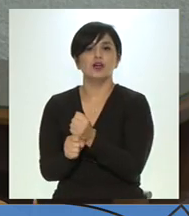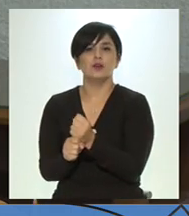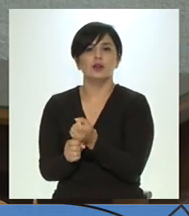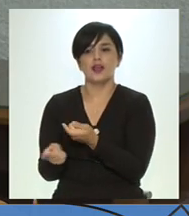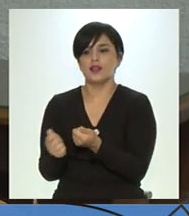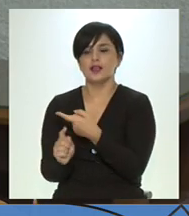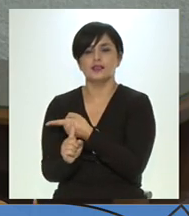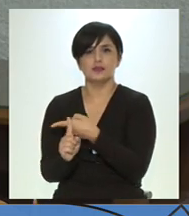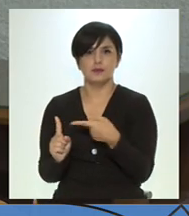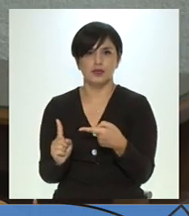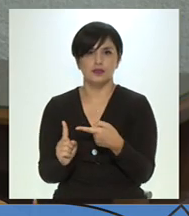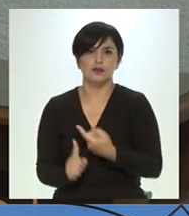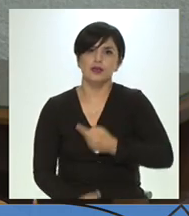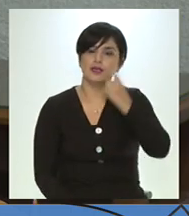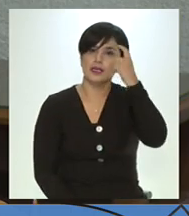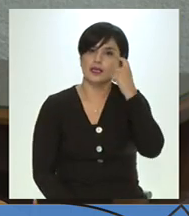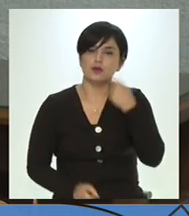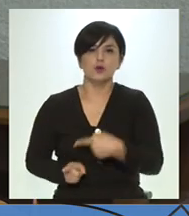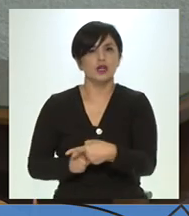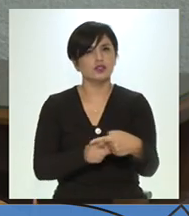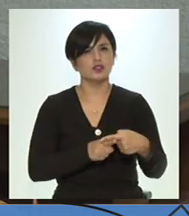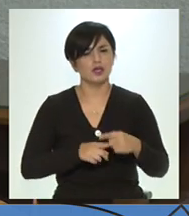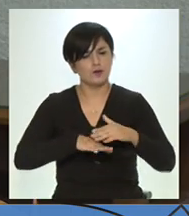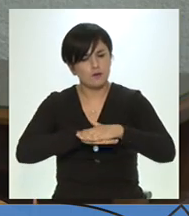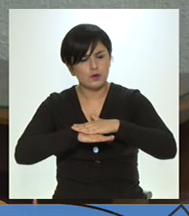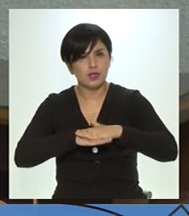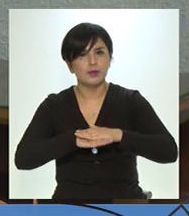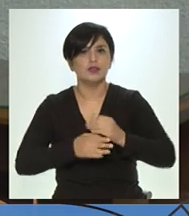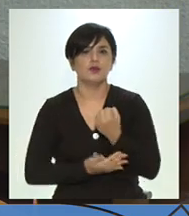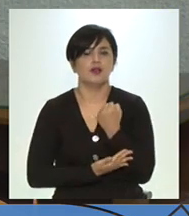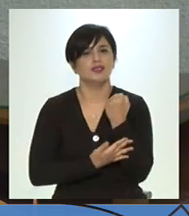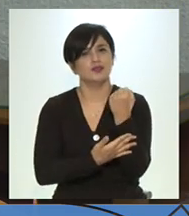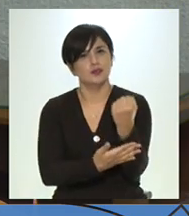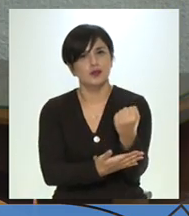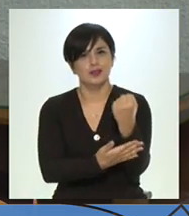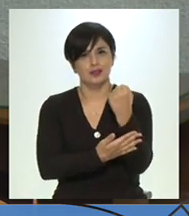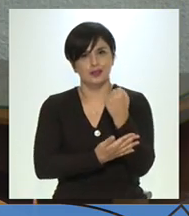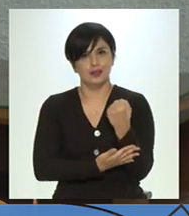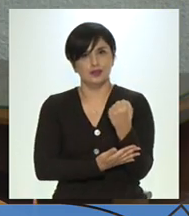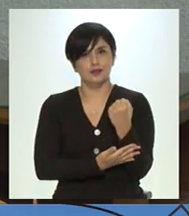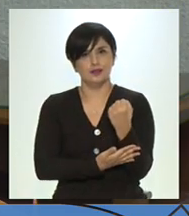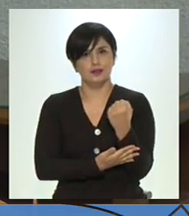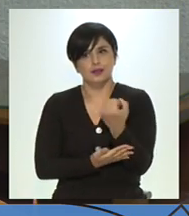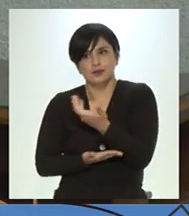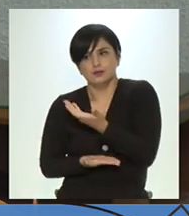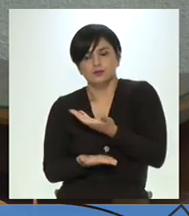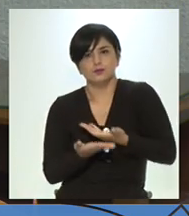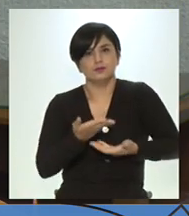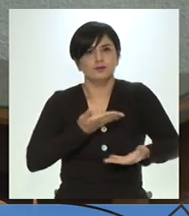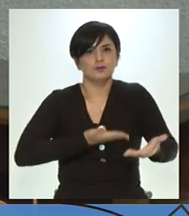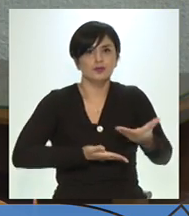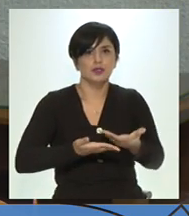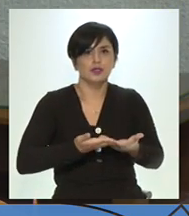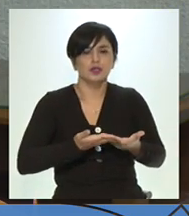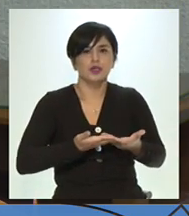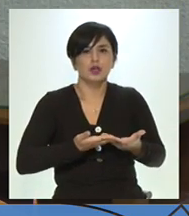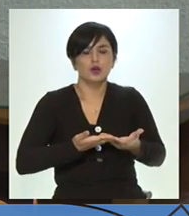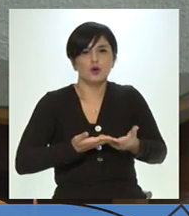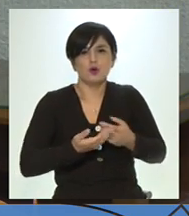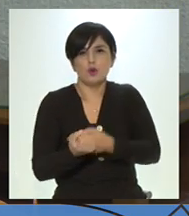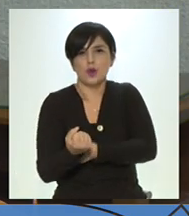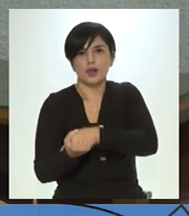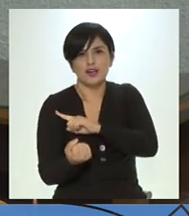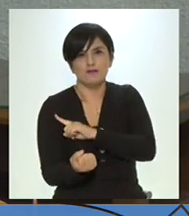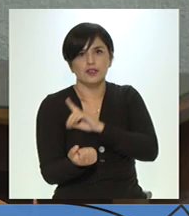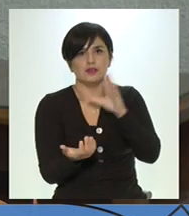creo en una sociedad fundada de la solidaridad y la colaboración como el motor más potente para